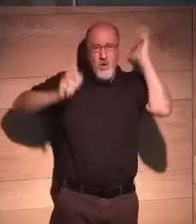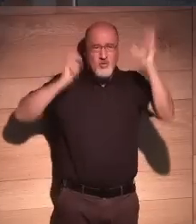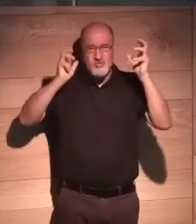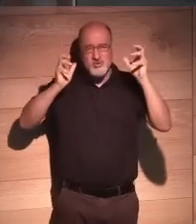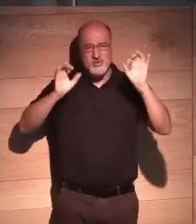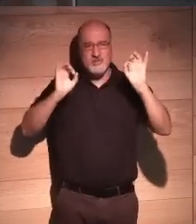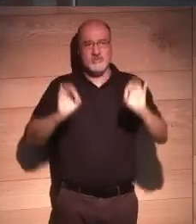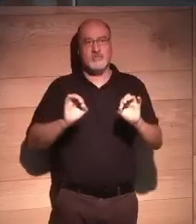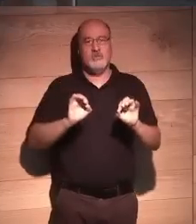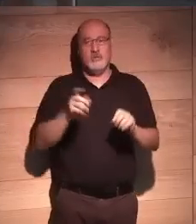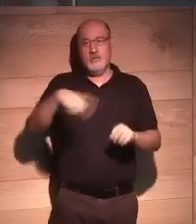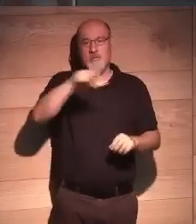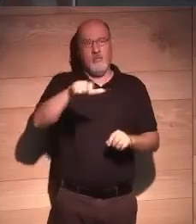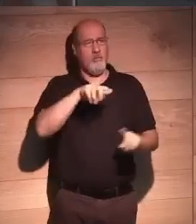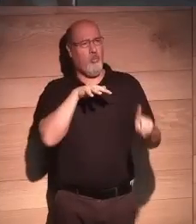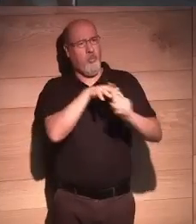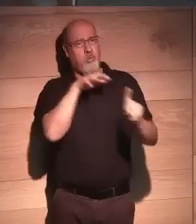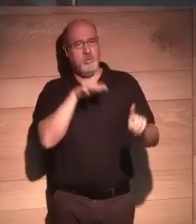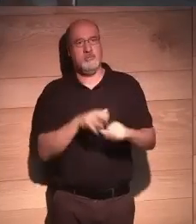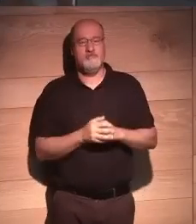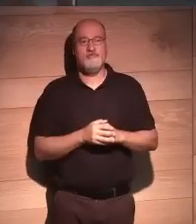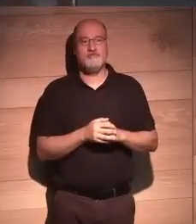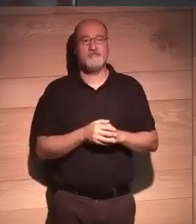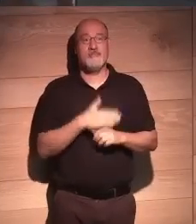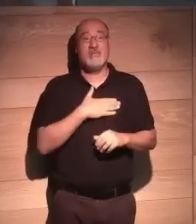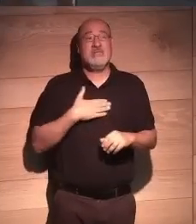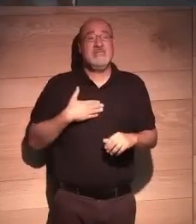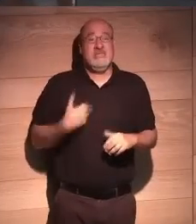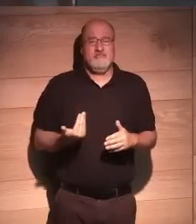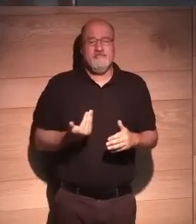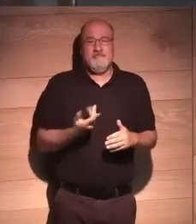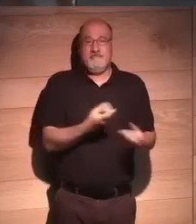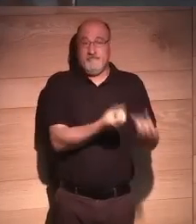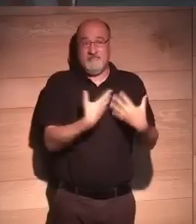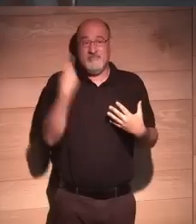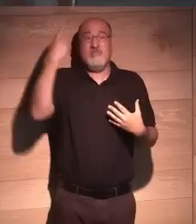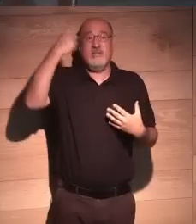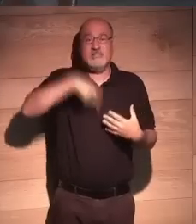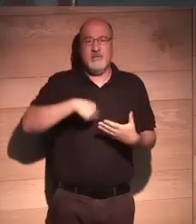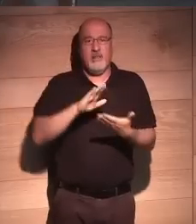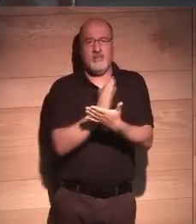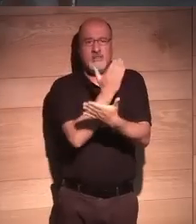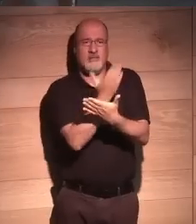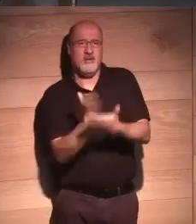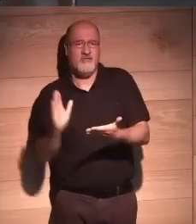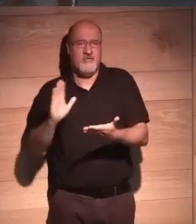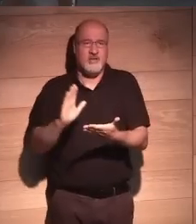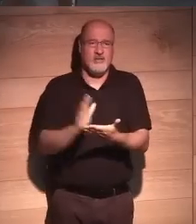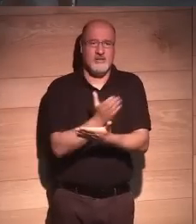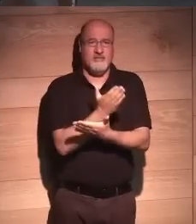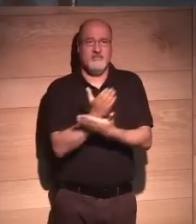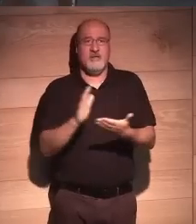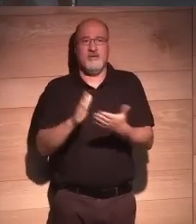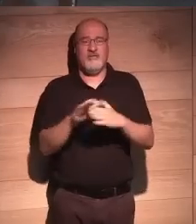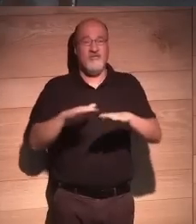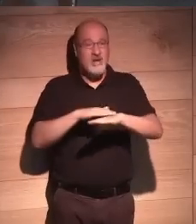bueno, el personaje, ha calado. Sí. Yo quiero saber cuál es la diferencia básica entre